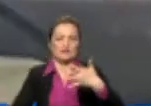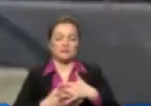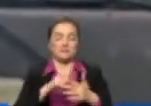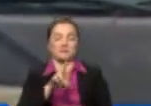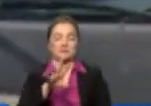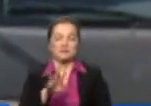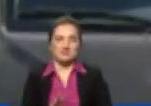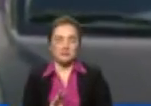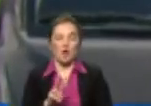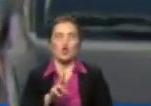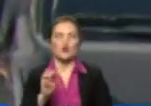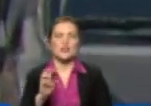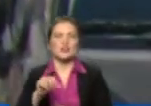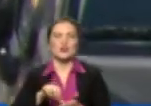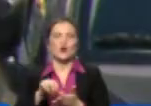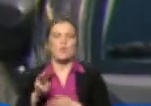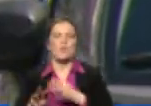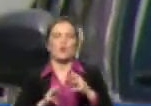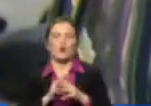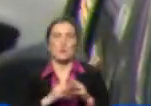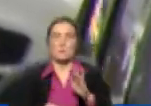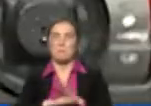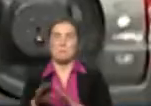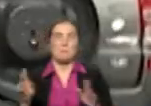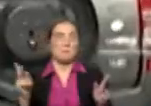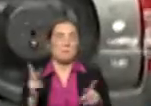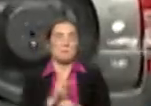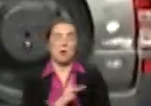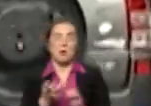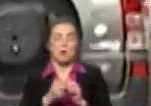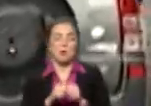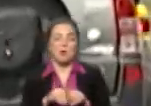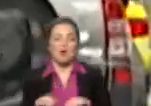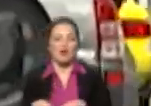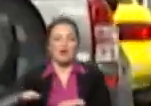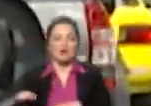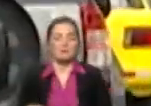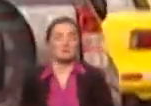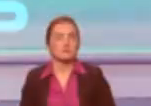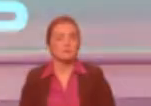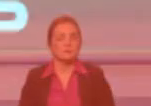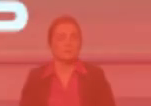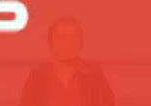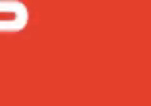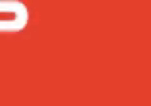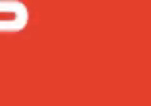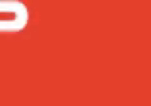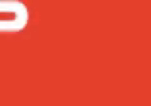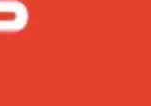entre 200 ciudades con más problemas de tráfico. Fernanda Ceballos, 24 horas.